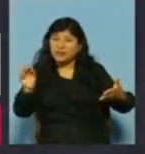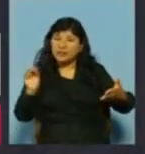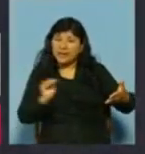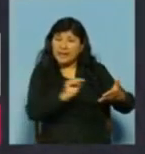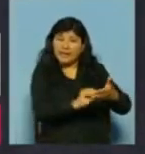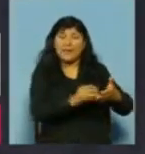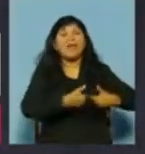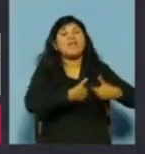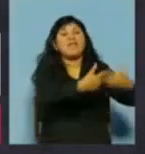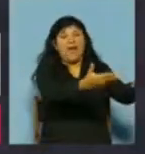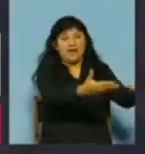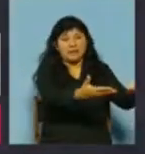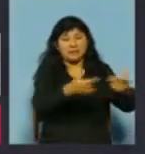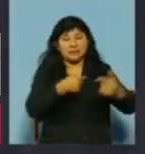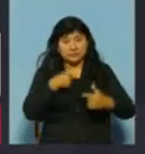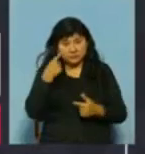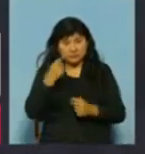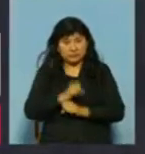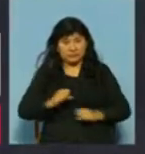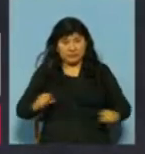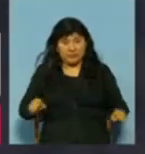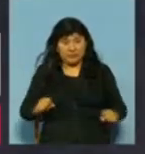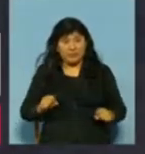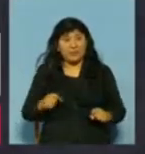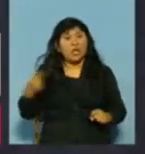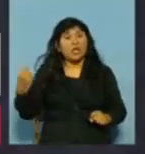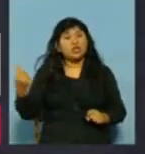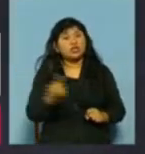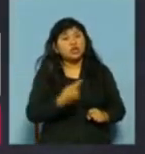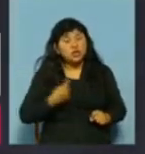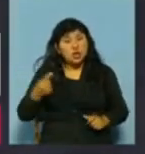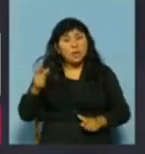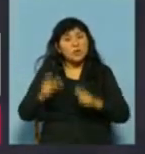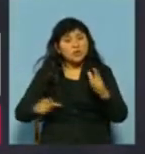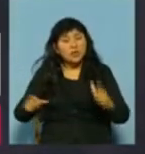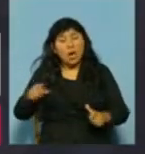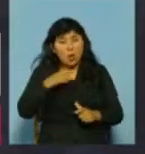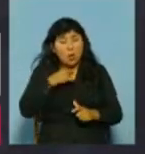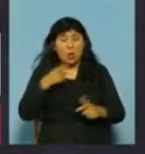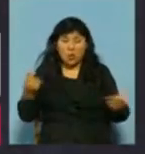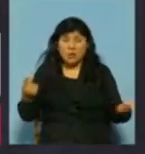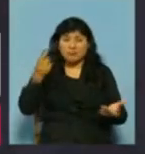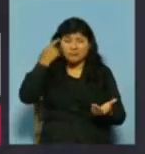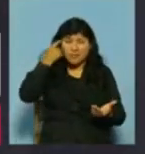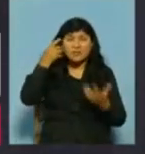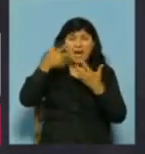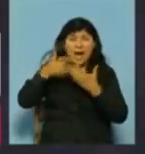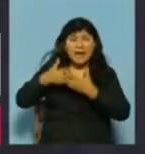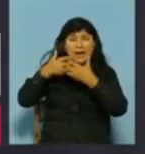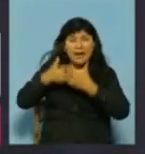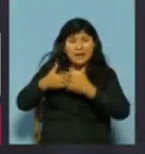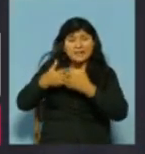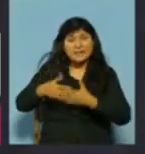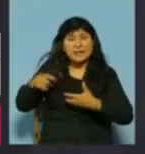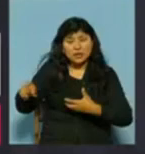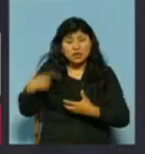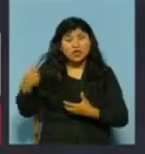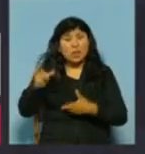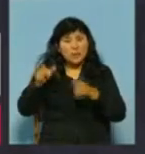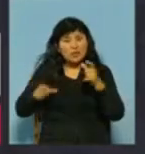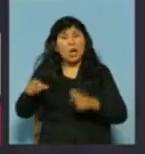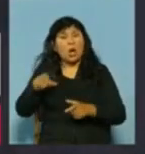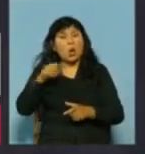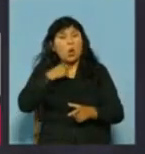jujeños están pagando toda la estructura del Ministerio Público de la Acusación. Están pagando al cabeza de